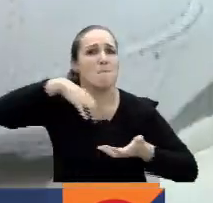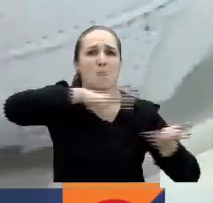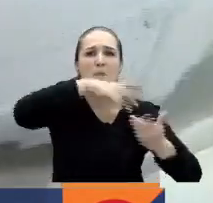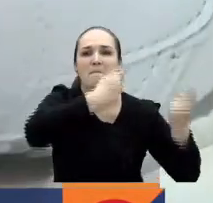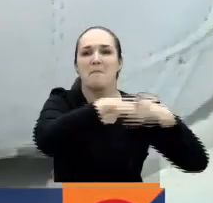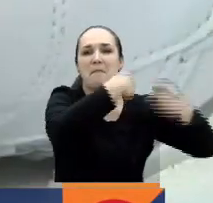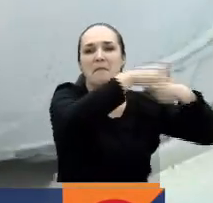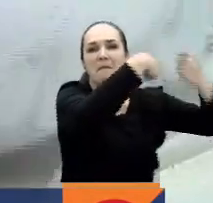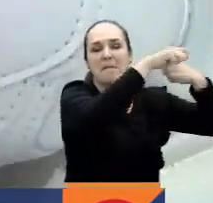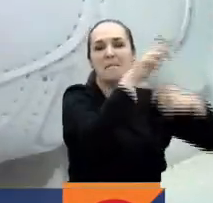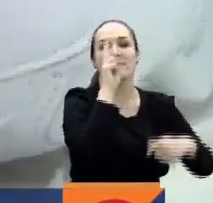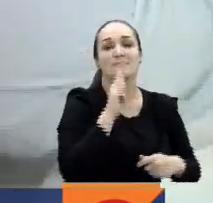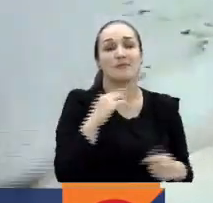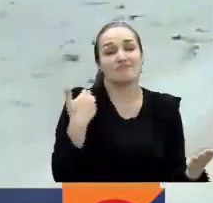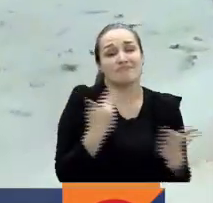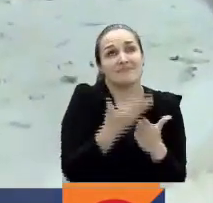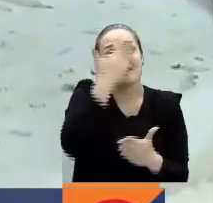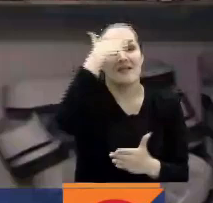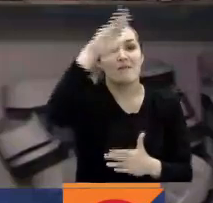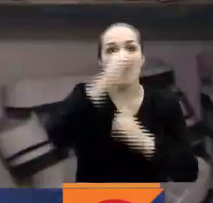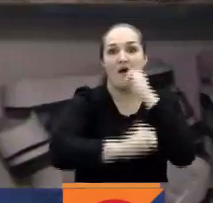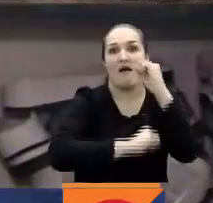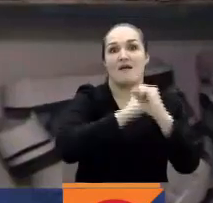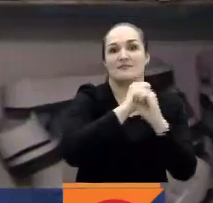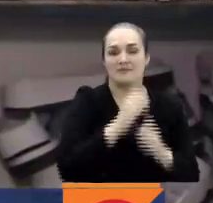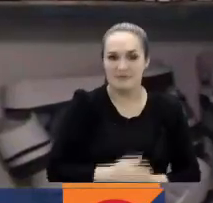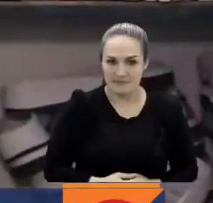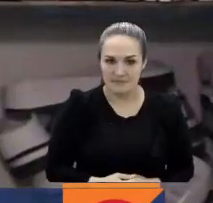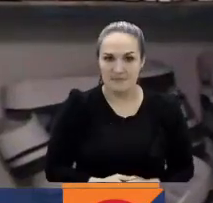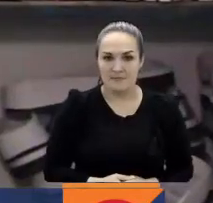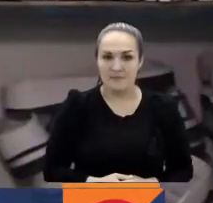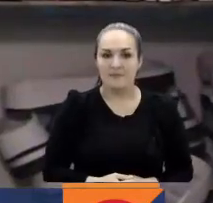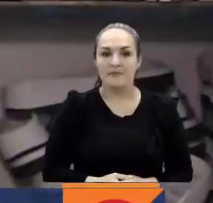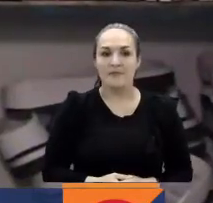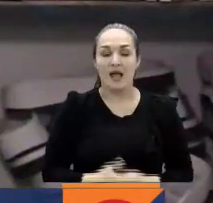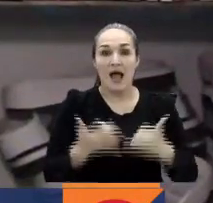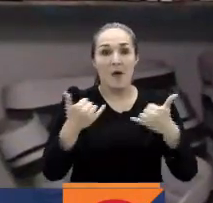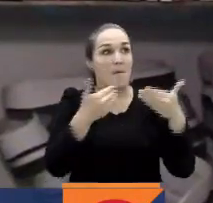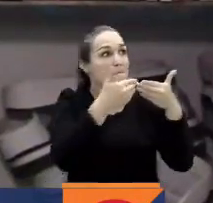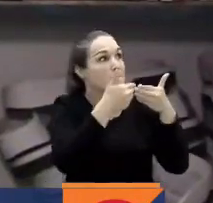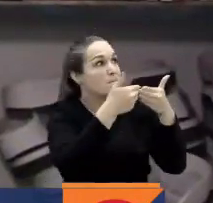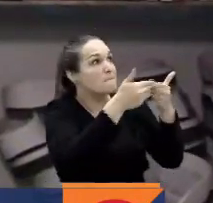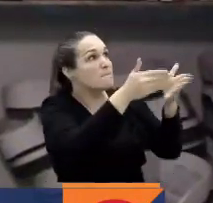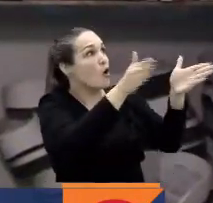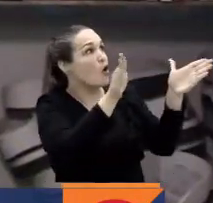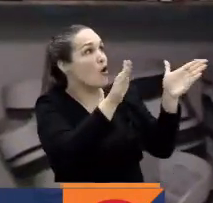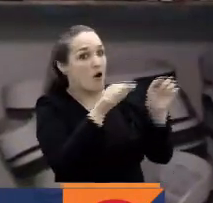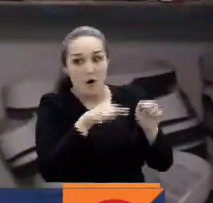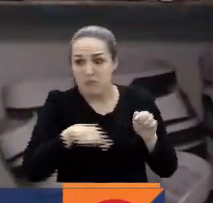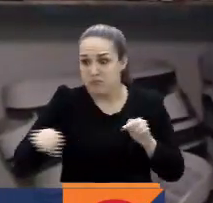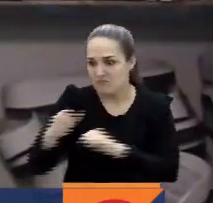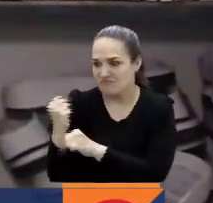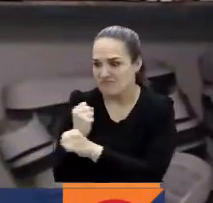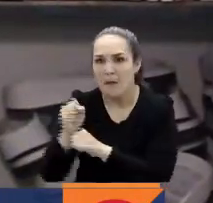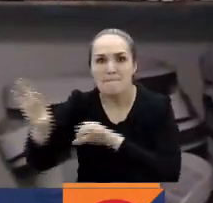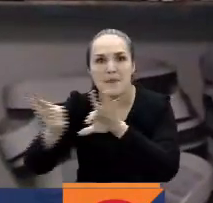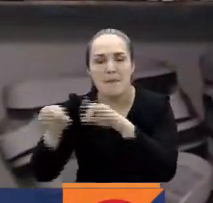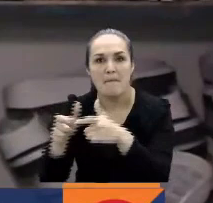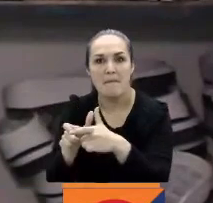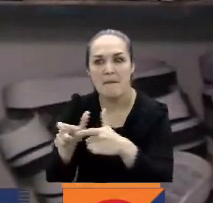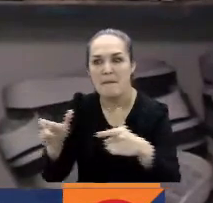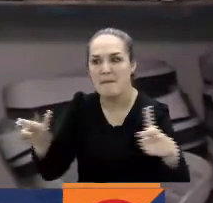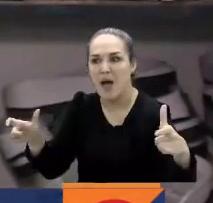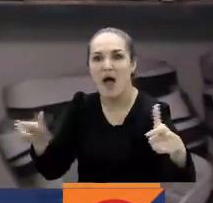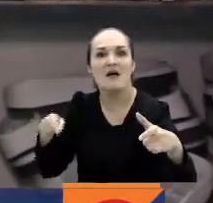a ser vendida en Venezuela. Con esta apertura lo que se brinda es que la gente genere más empleo en la venta,